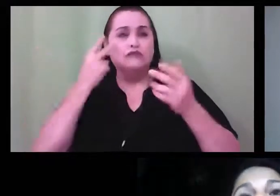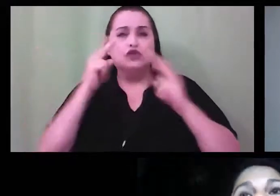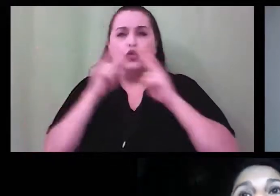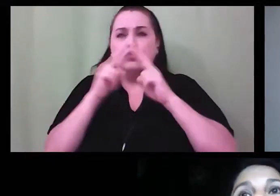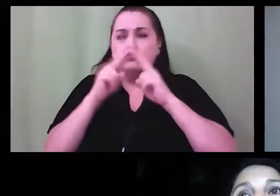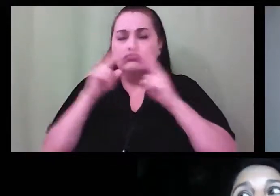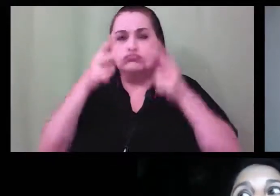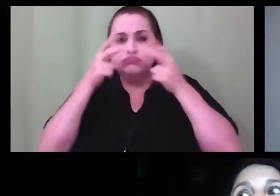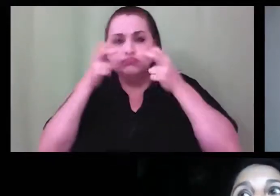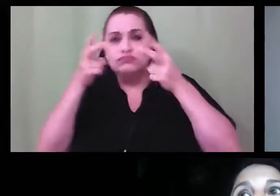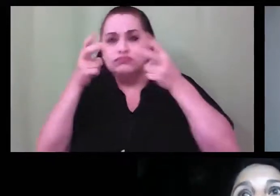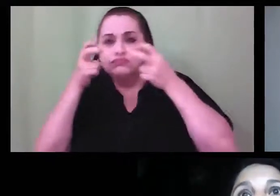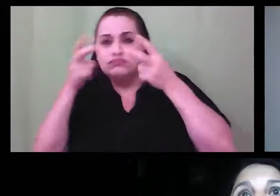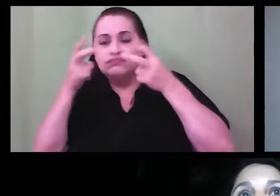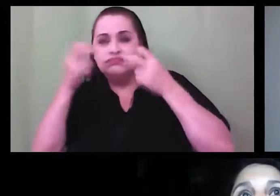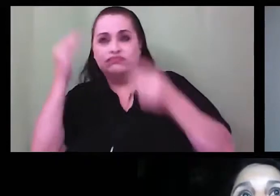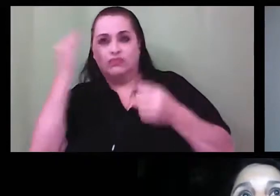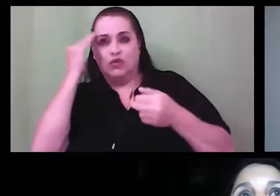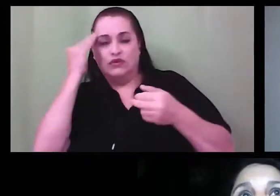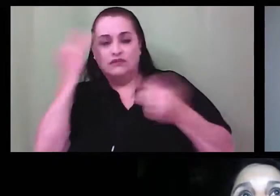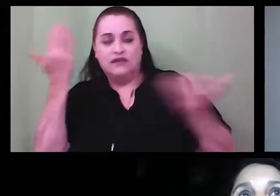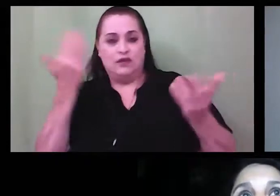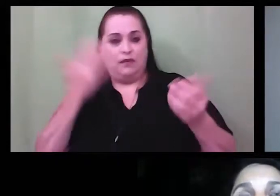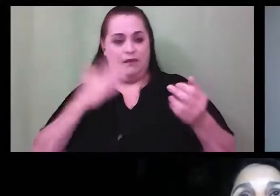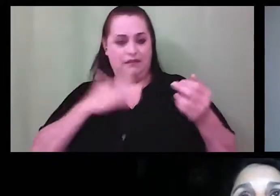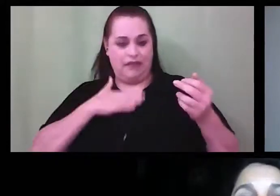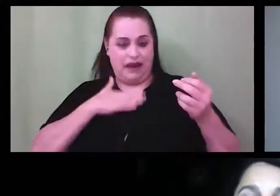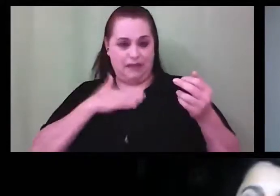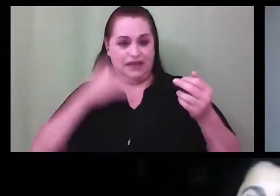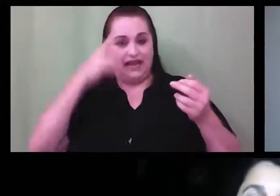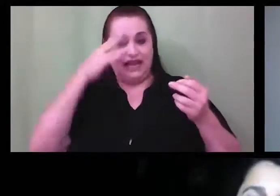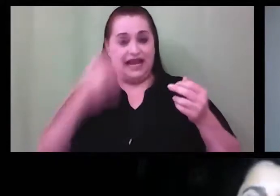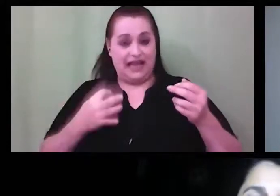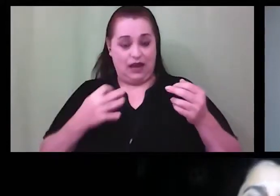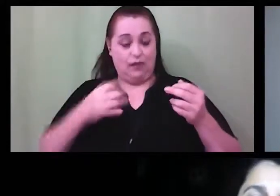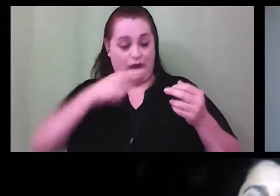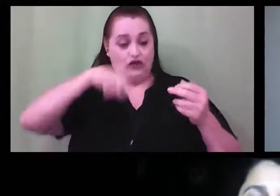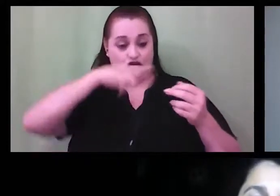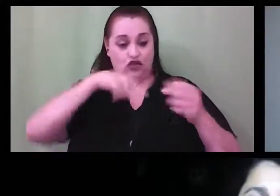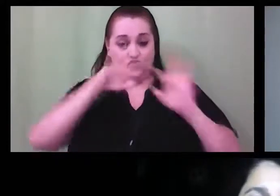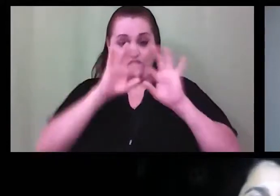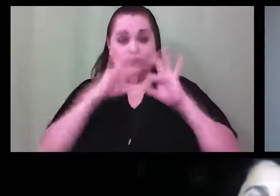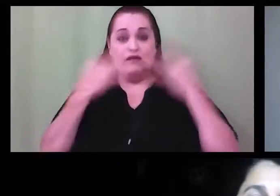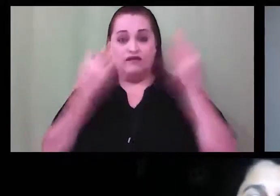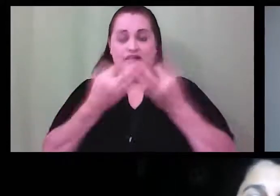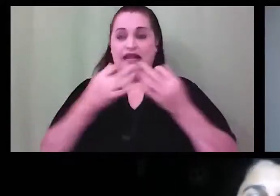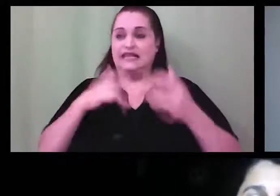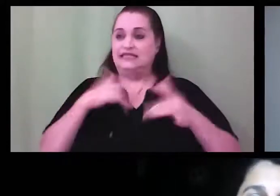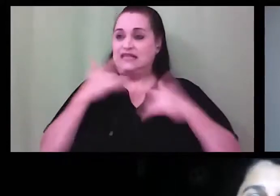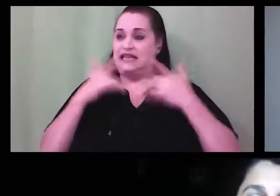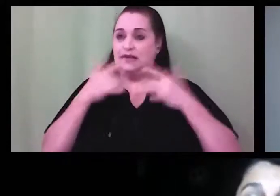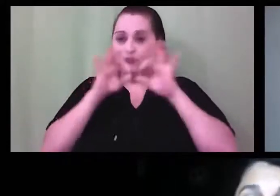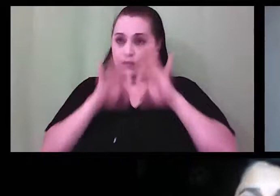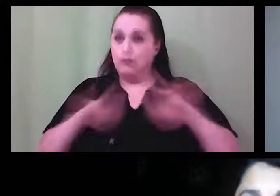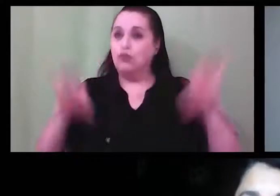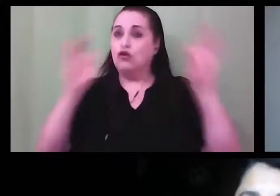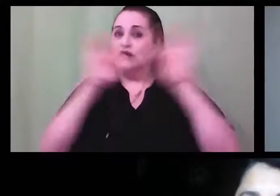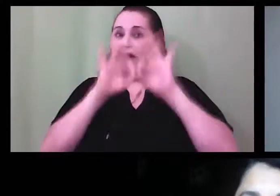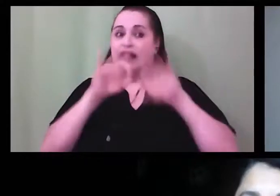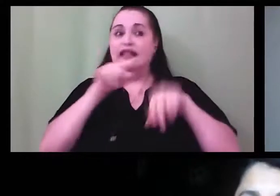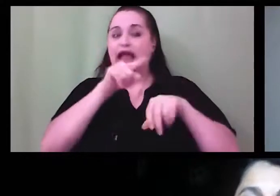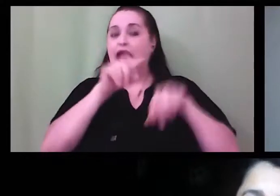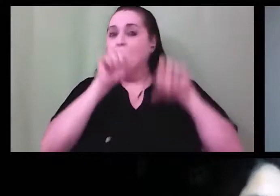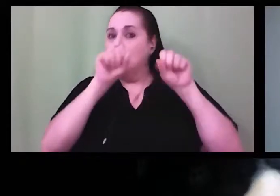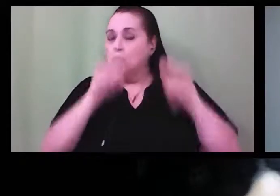conocimientos, para mí creo que, bueno, para nosotros como familia sentimos que es importante que él pudiera